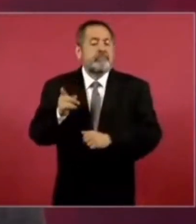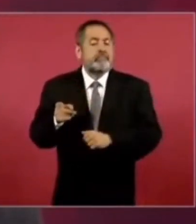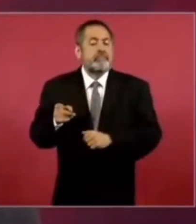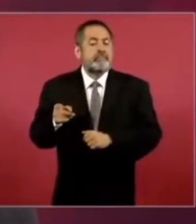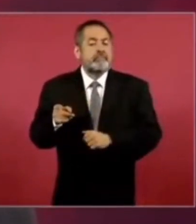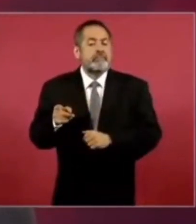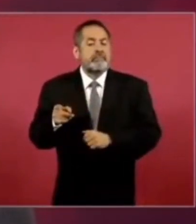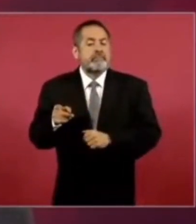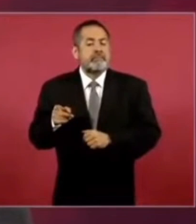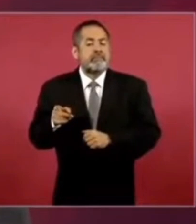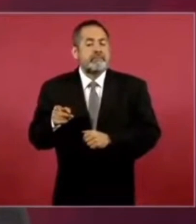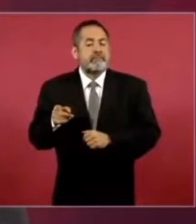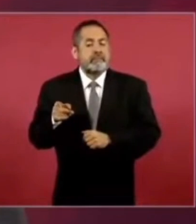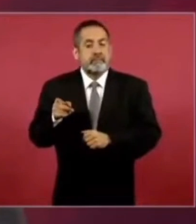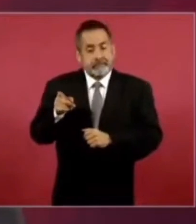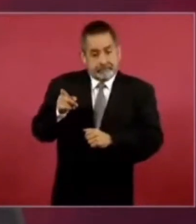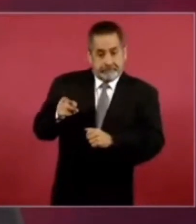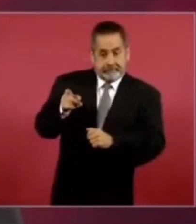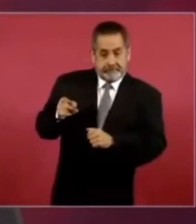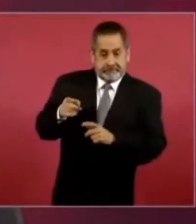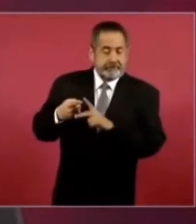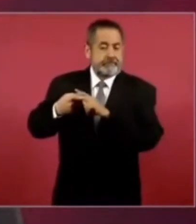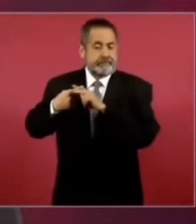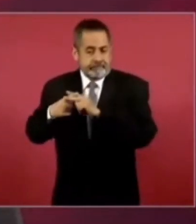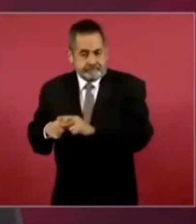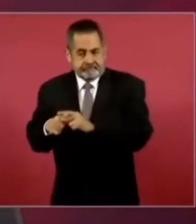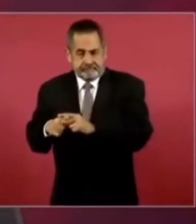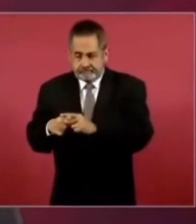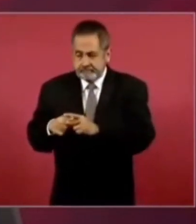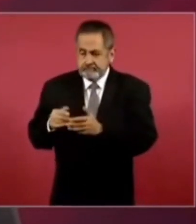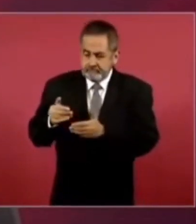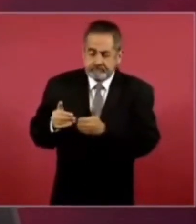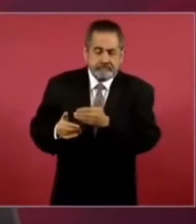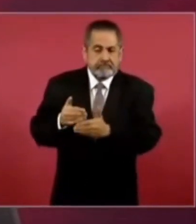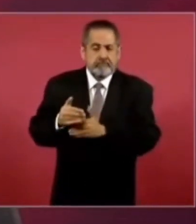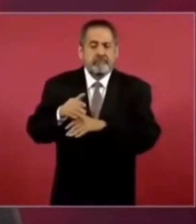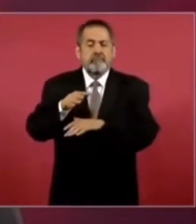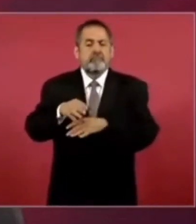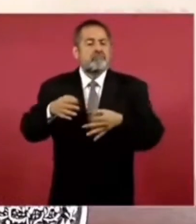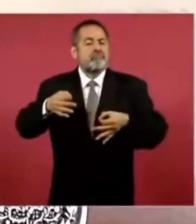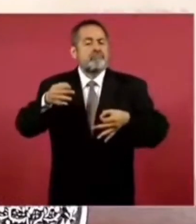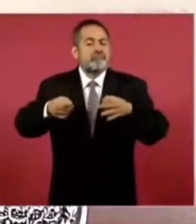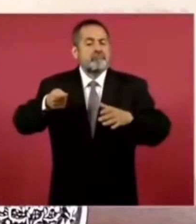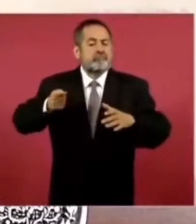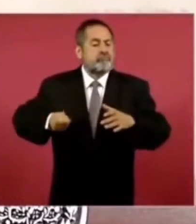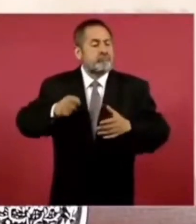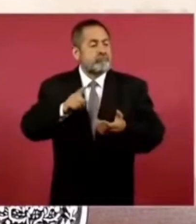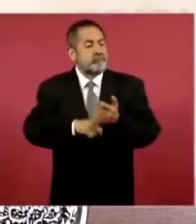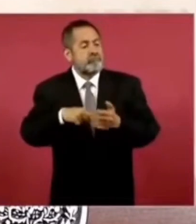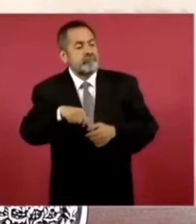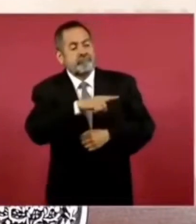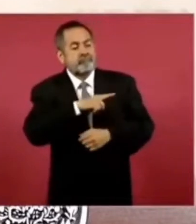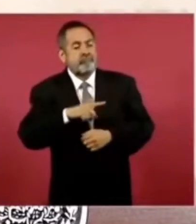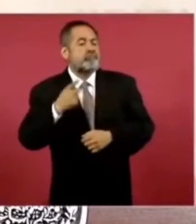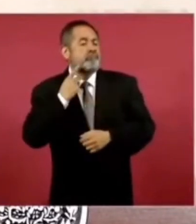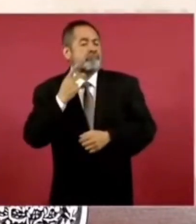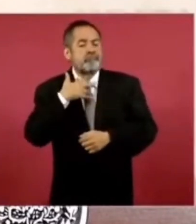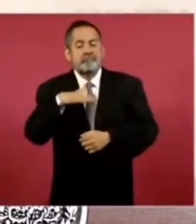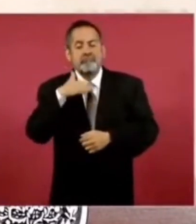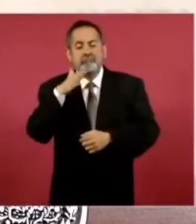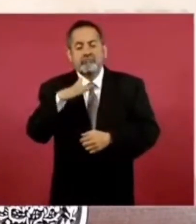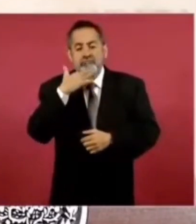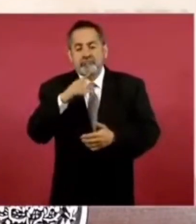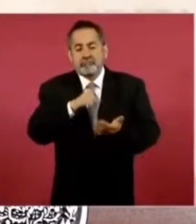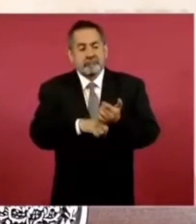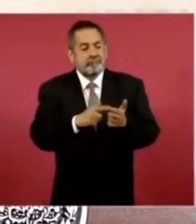eh iniciar el caso de unos políticos corruptos de un